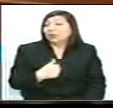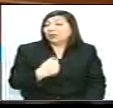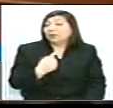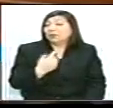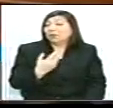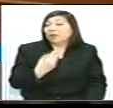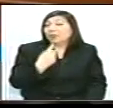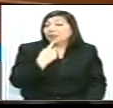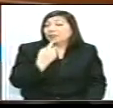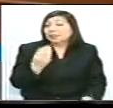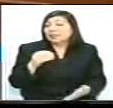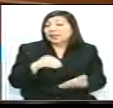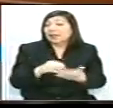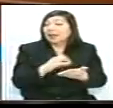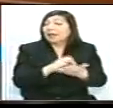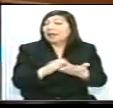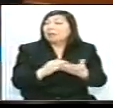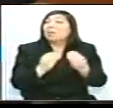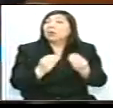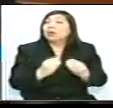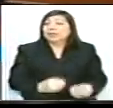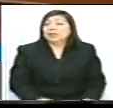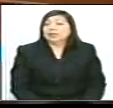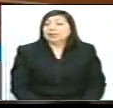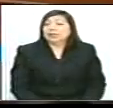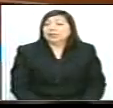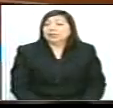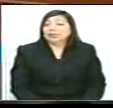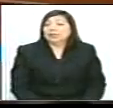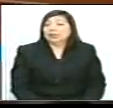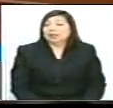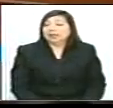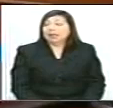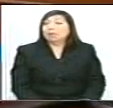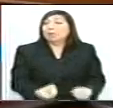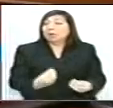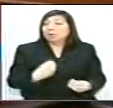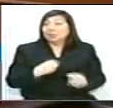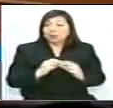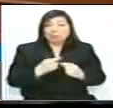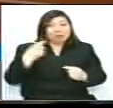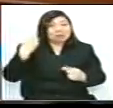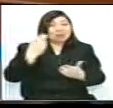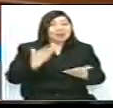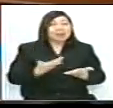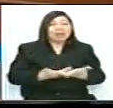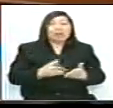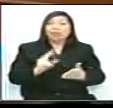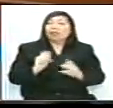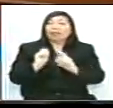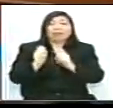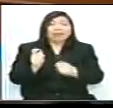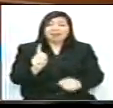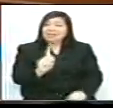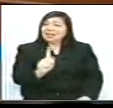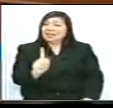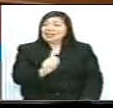está proponiendo. ¿Por qué la bancada liberal está a favor? Porque el propósito es no